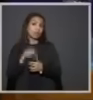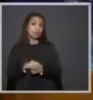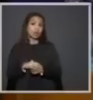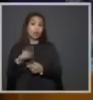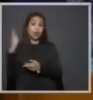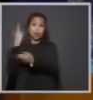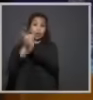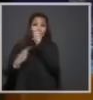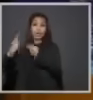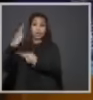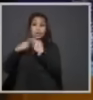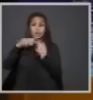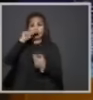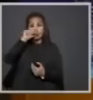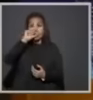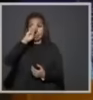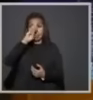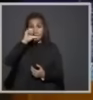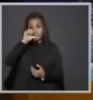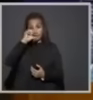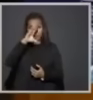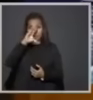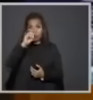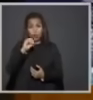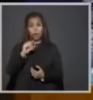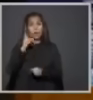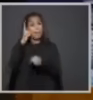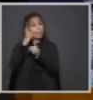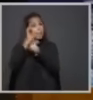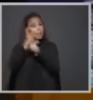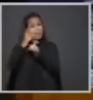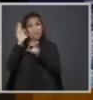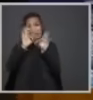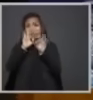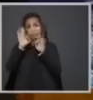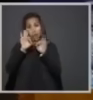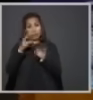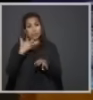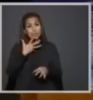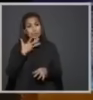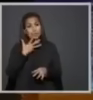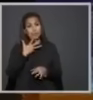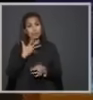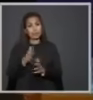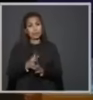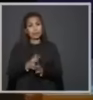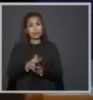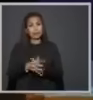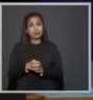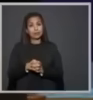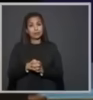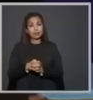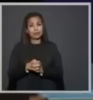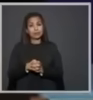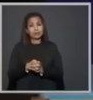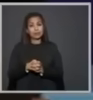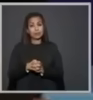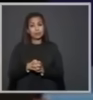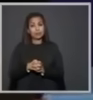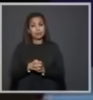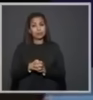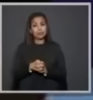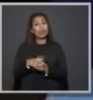regresé a mi estado natal y el primer trabajo que tuve en la administración pública fue de director